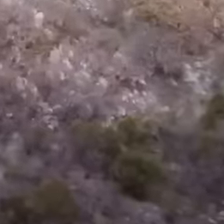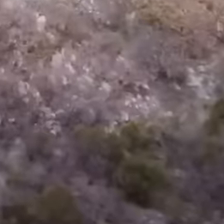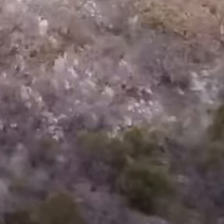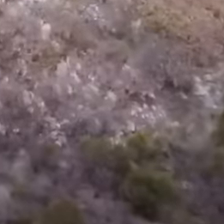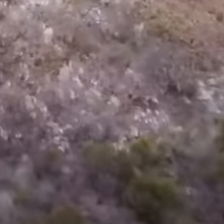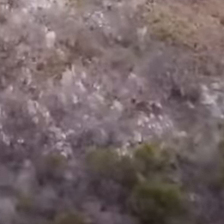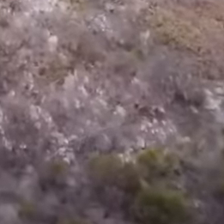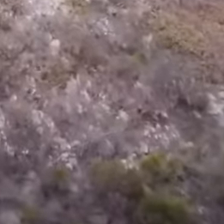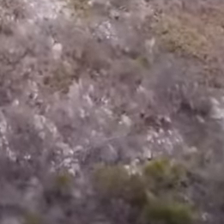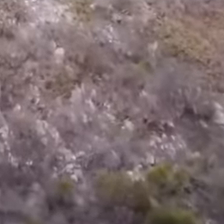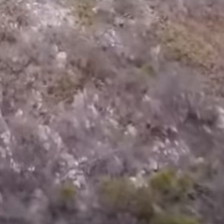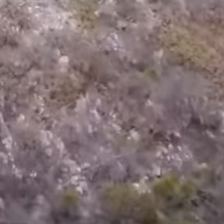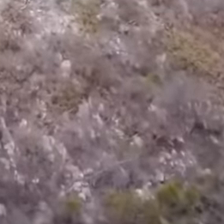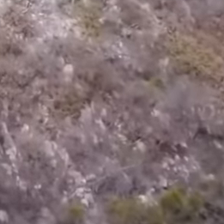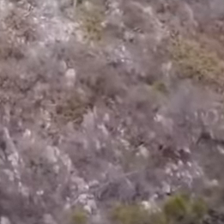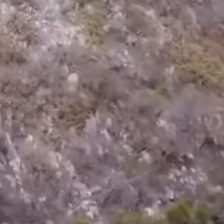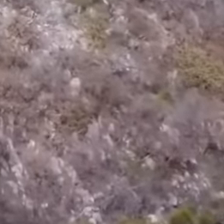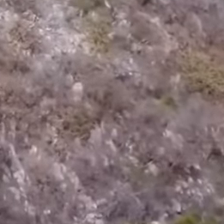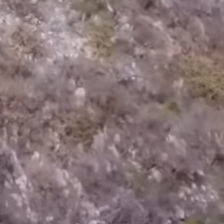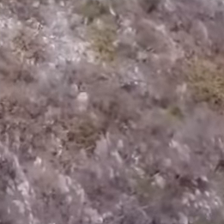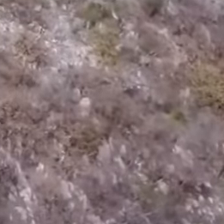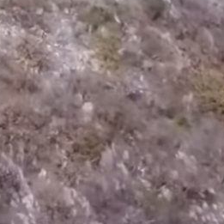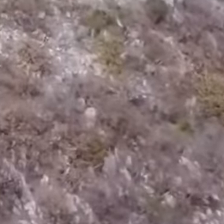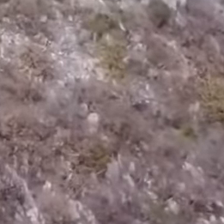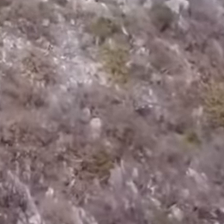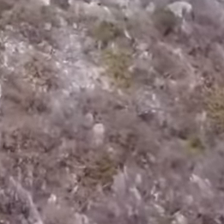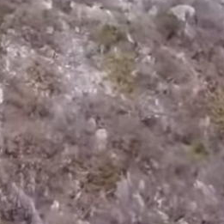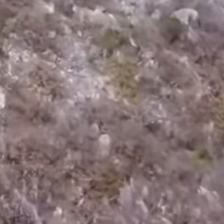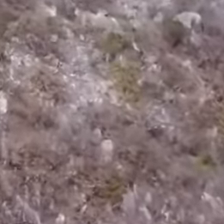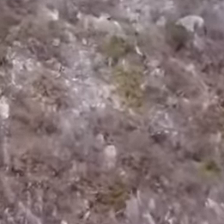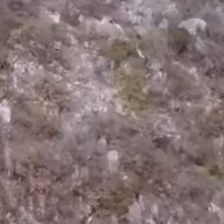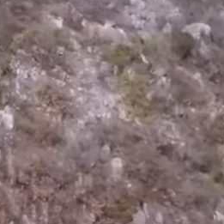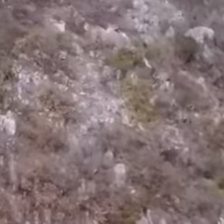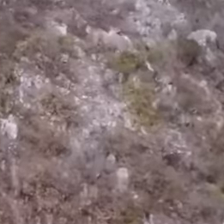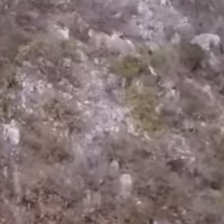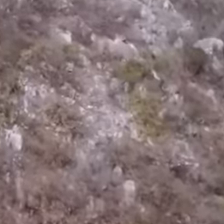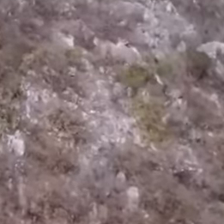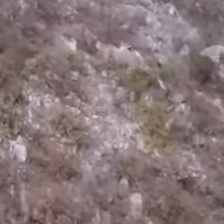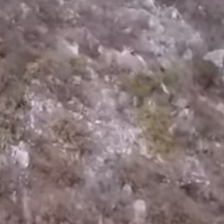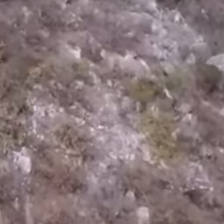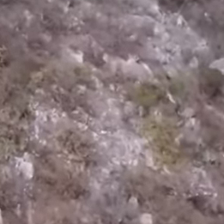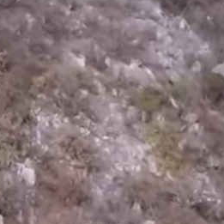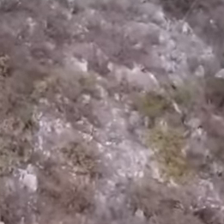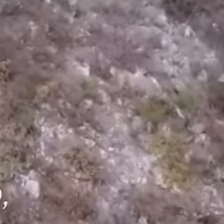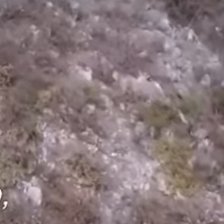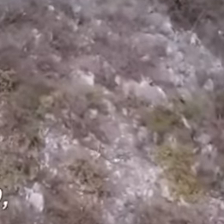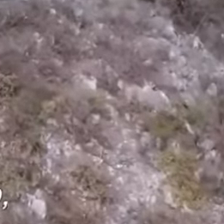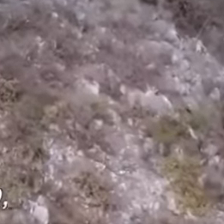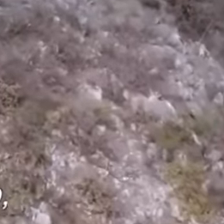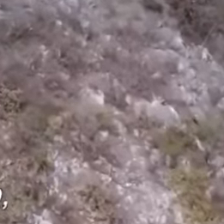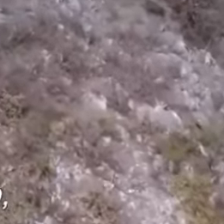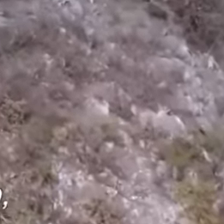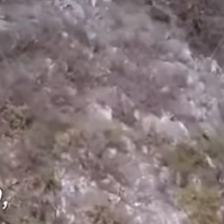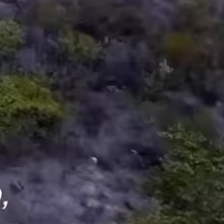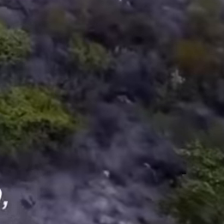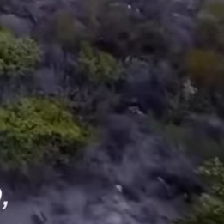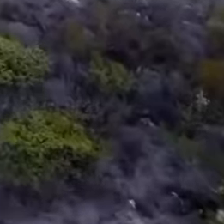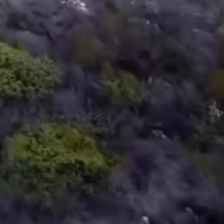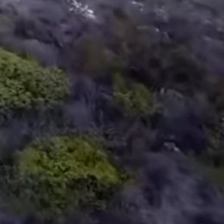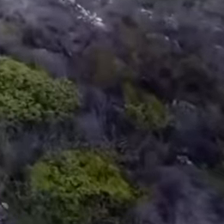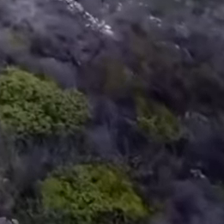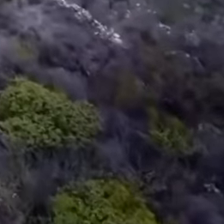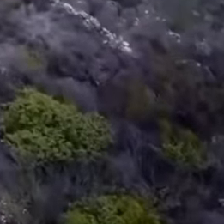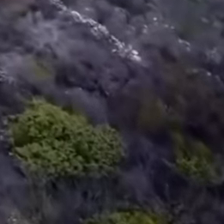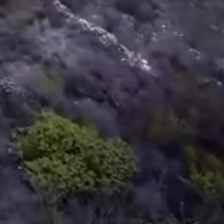Santa Catarina, así como a las y los habitantes de las zonas de los alrededores. El mayor beneficio es de que nos transportemos más